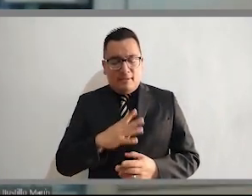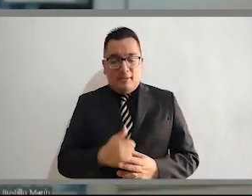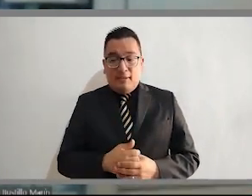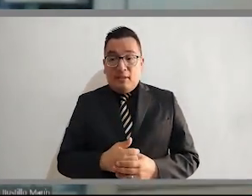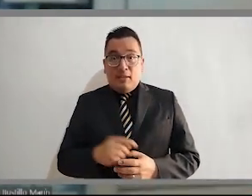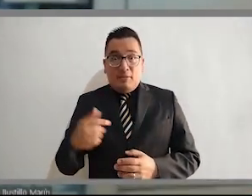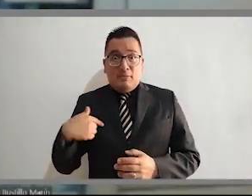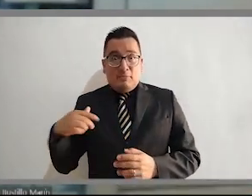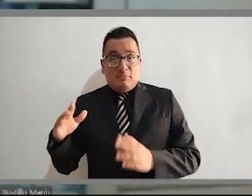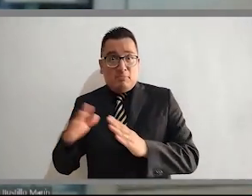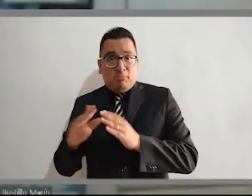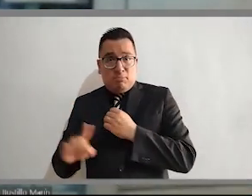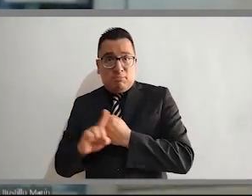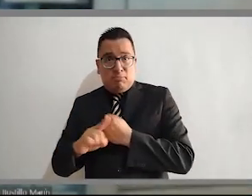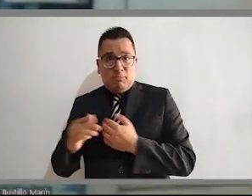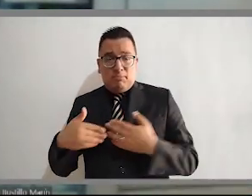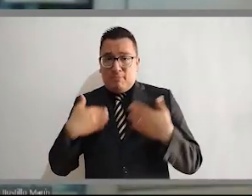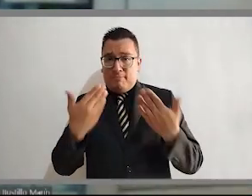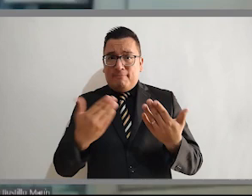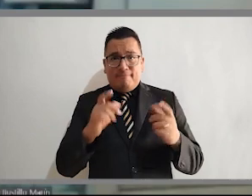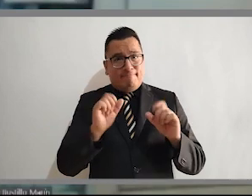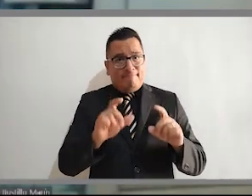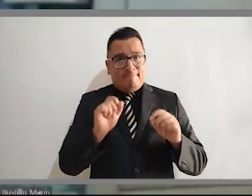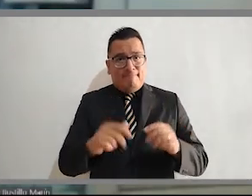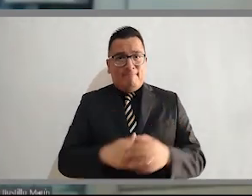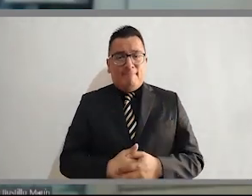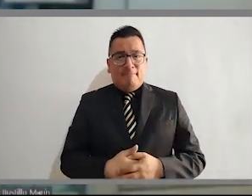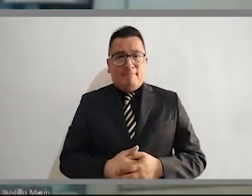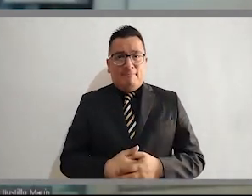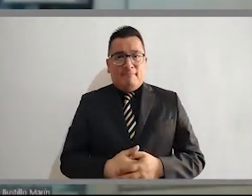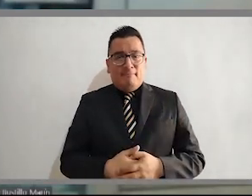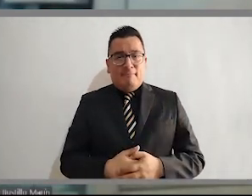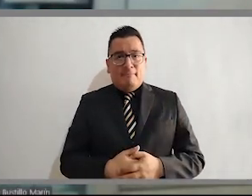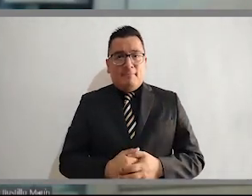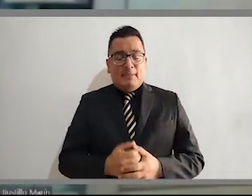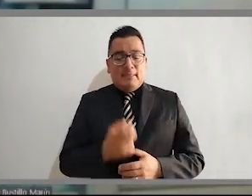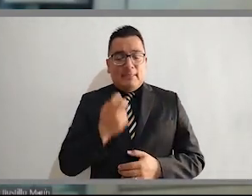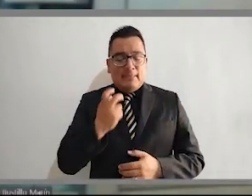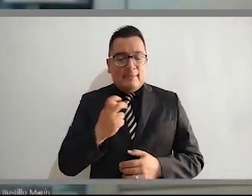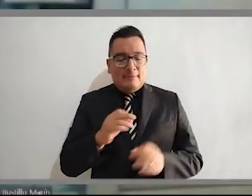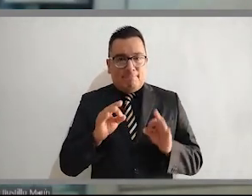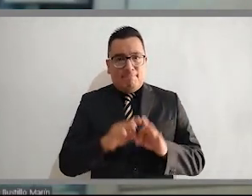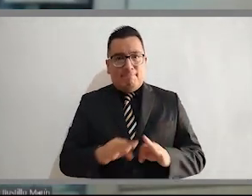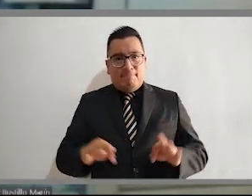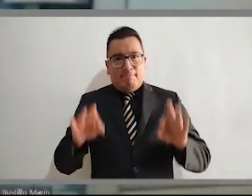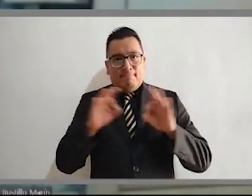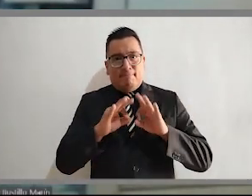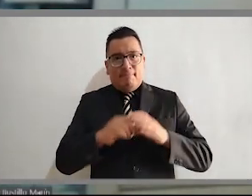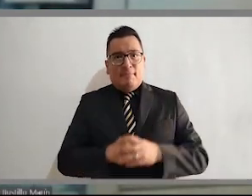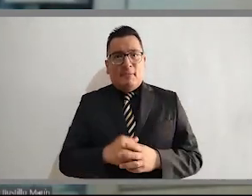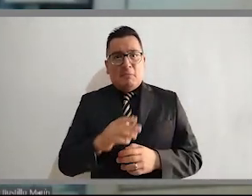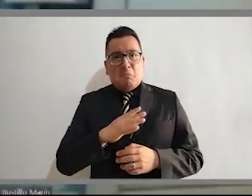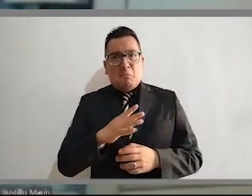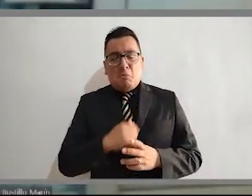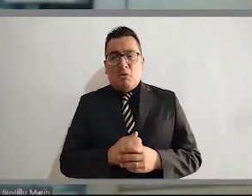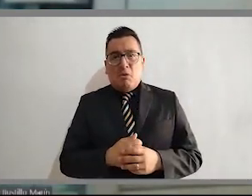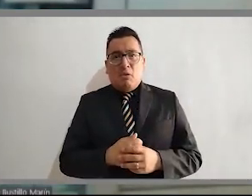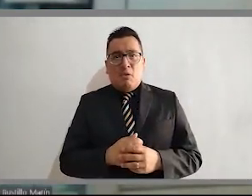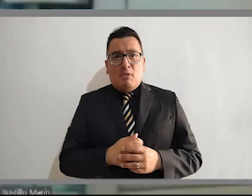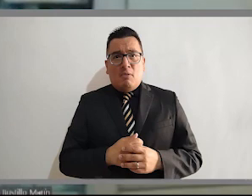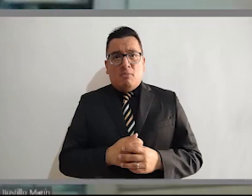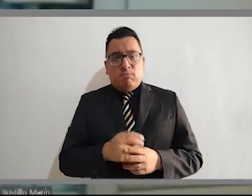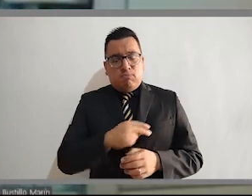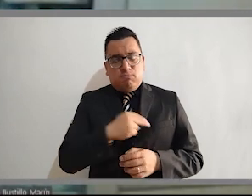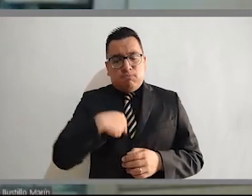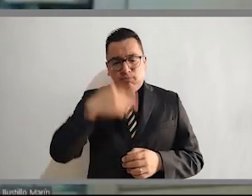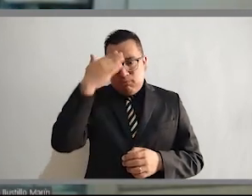refleja allá afuera, ¿no? Entonces, esta violencia simbólica es súper importante. La violencia física, bueno,